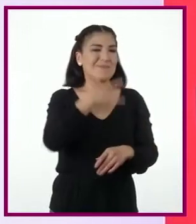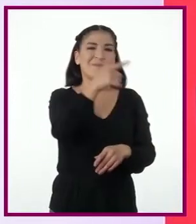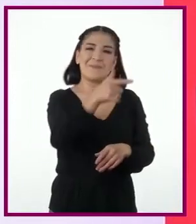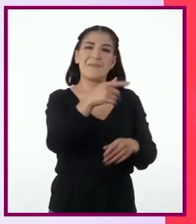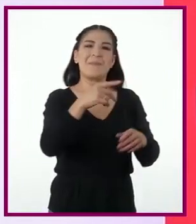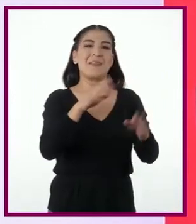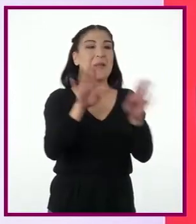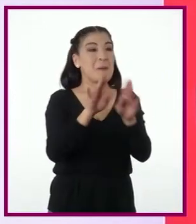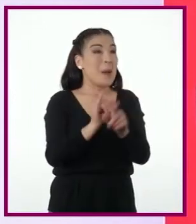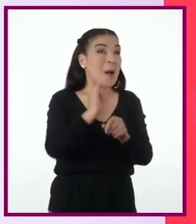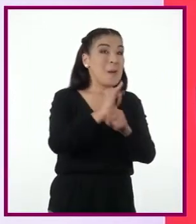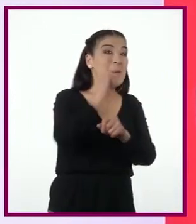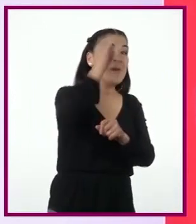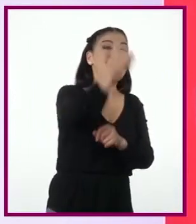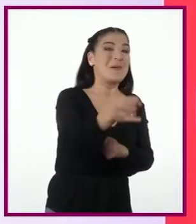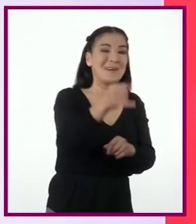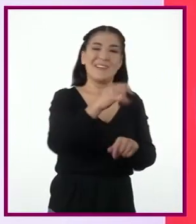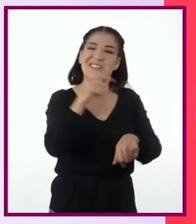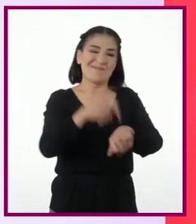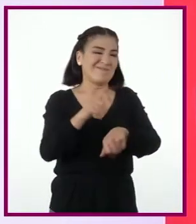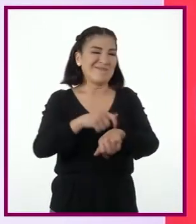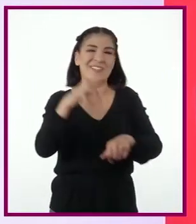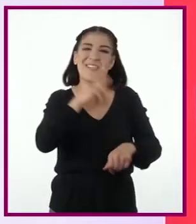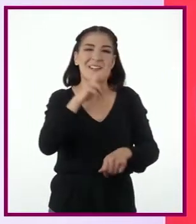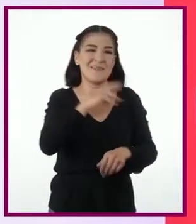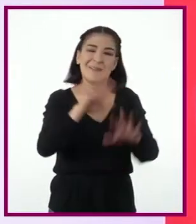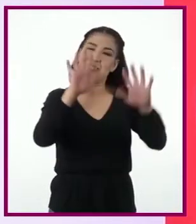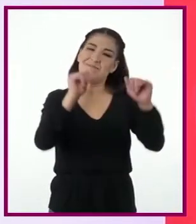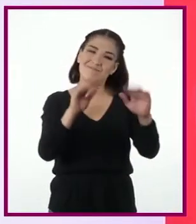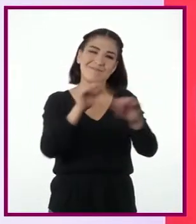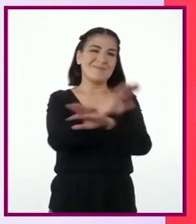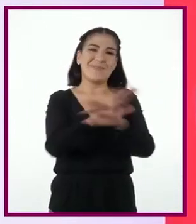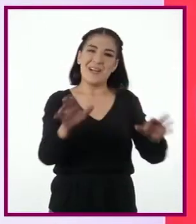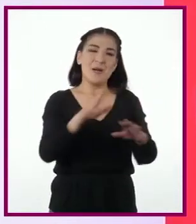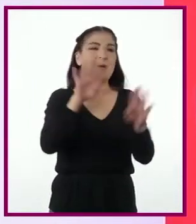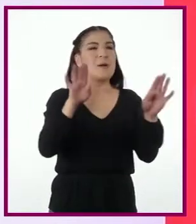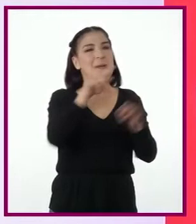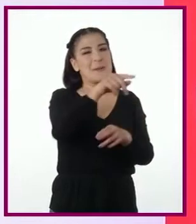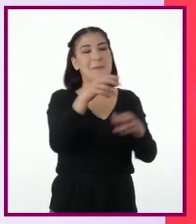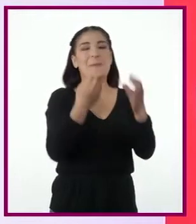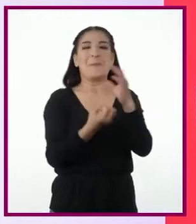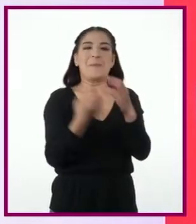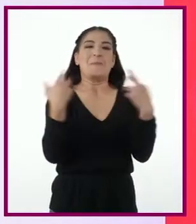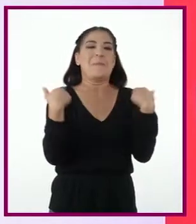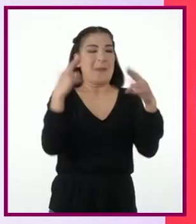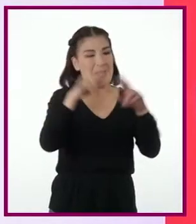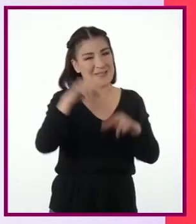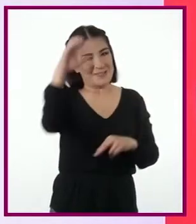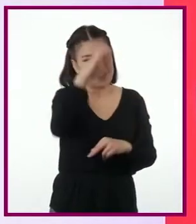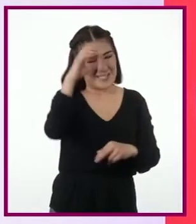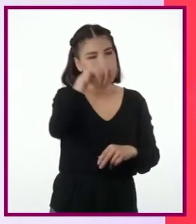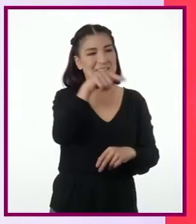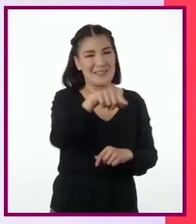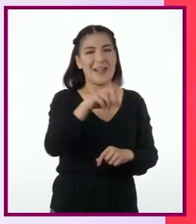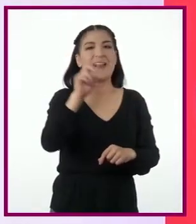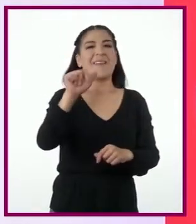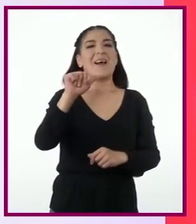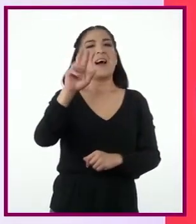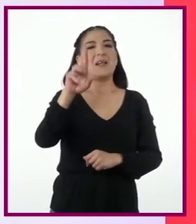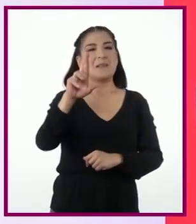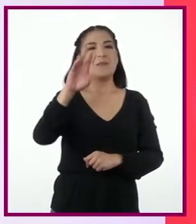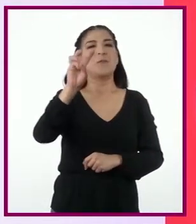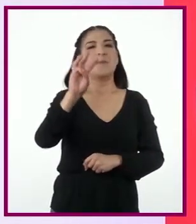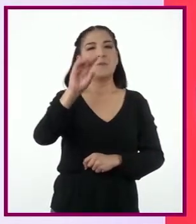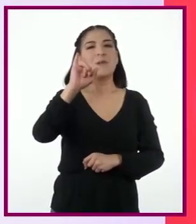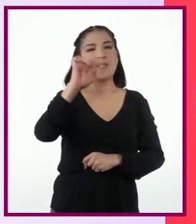entre dimensiones es muy limitado y tenemos que despedirnos de nuestro ilustre personaje de este día, el señor Charles Darwin.